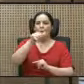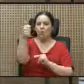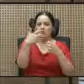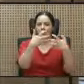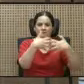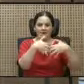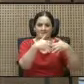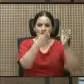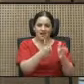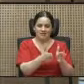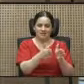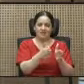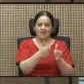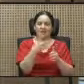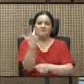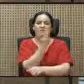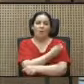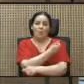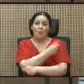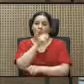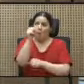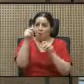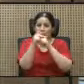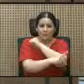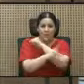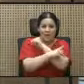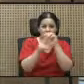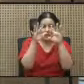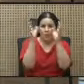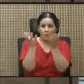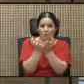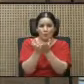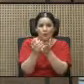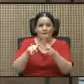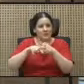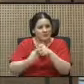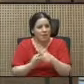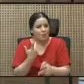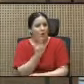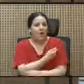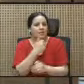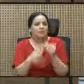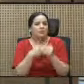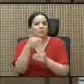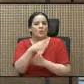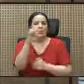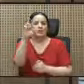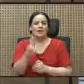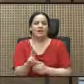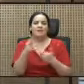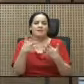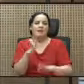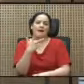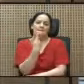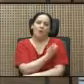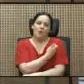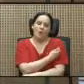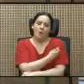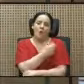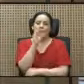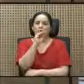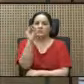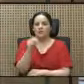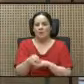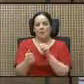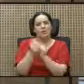otros países del mundo que empezaron a vacunar incluso mucho después que Costa Rica han vacunado un porcentaje muchísimo mayor al